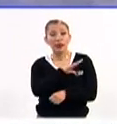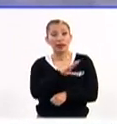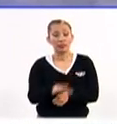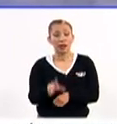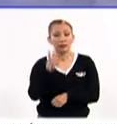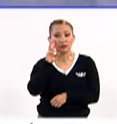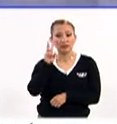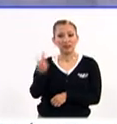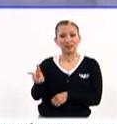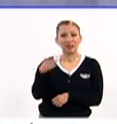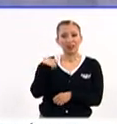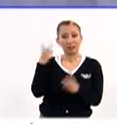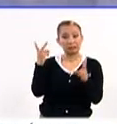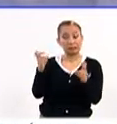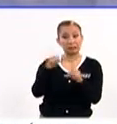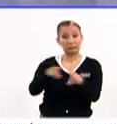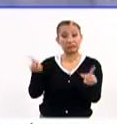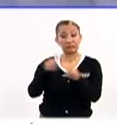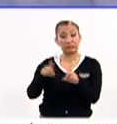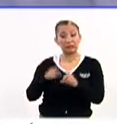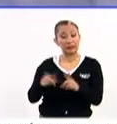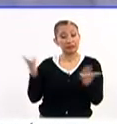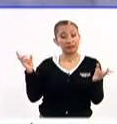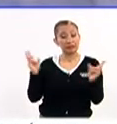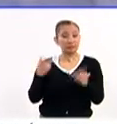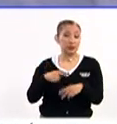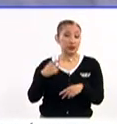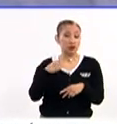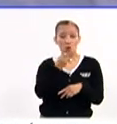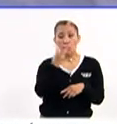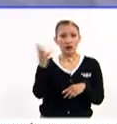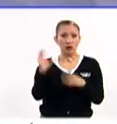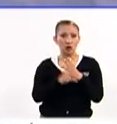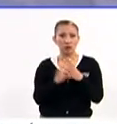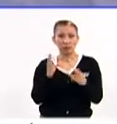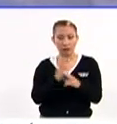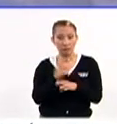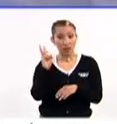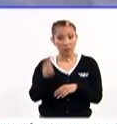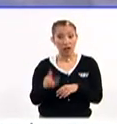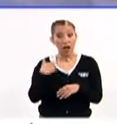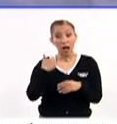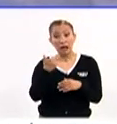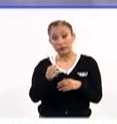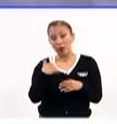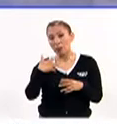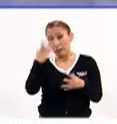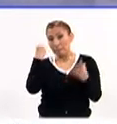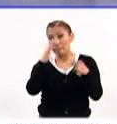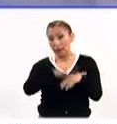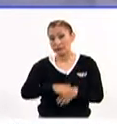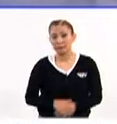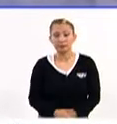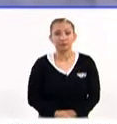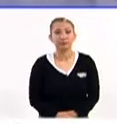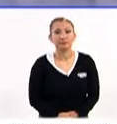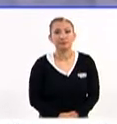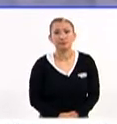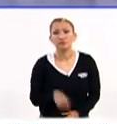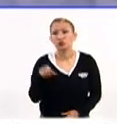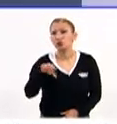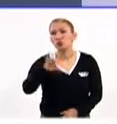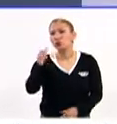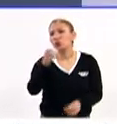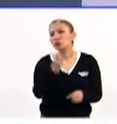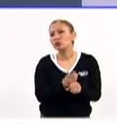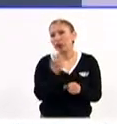General veía casos muy diversos de cualquier cosa y la verdad que así es como más se aprende. Claro. ¿Y ya habías tenido